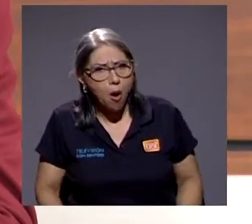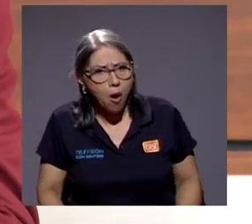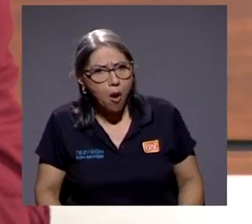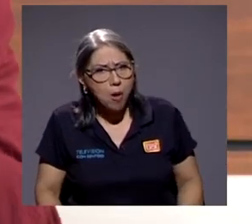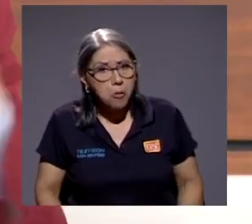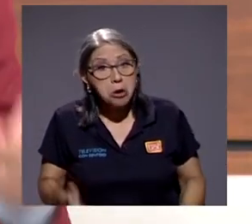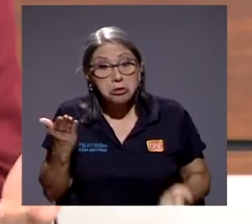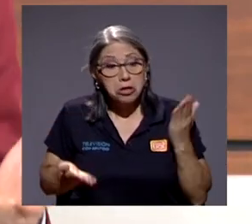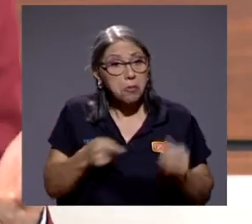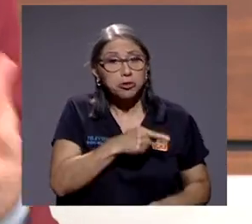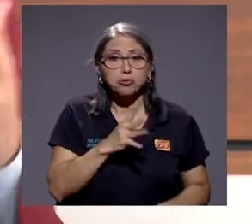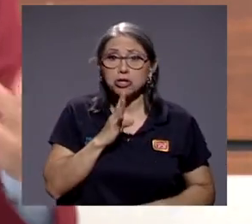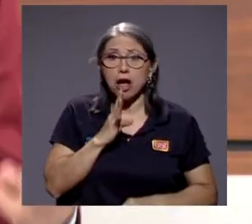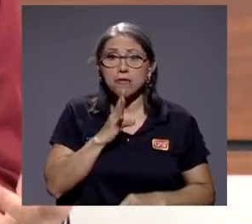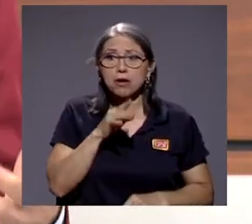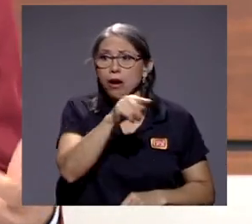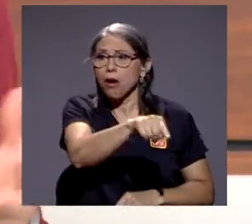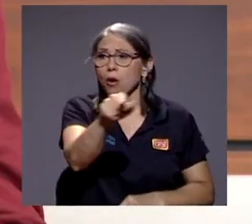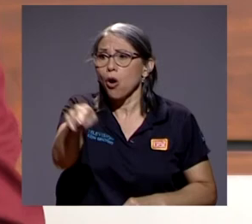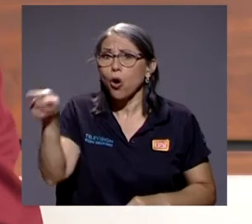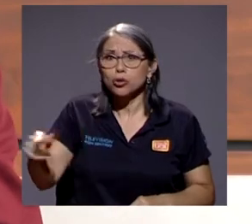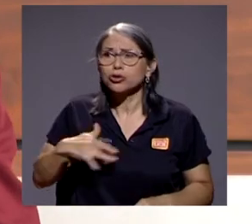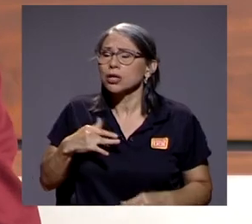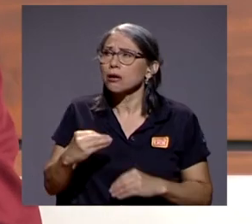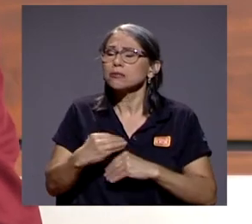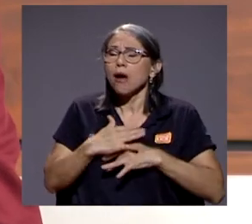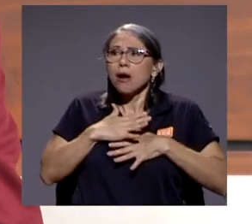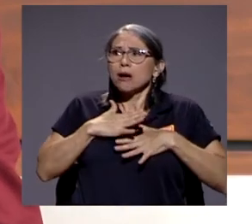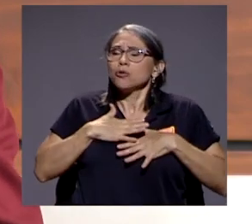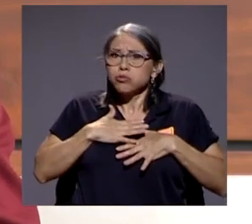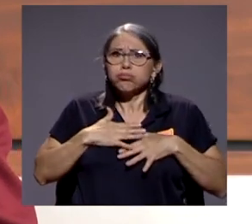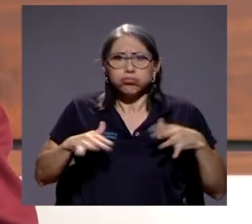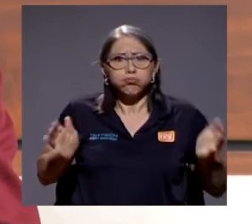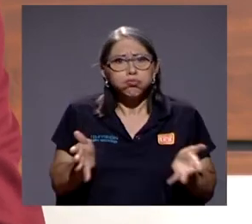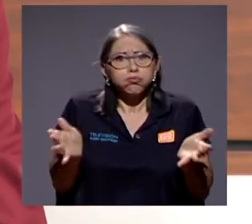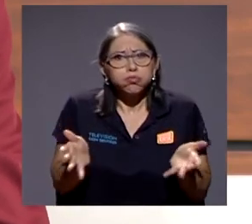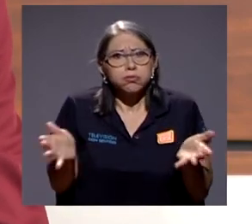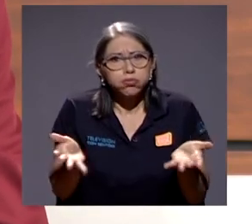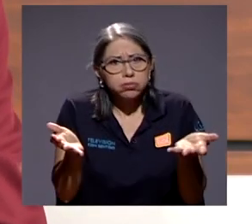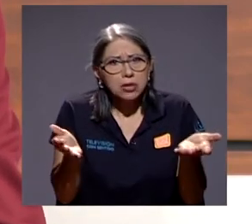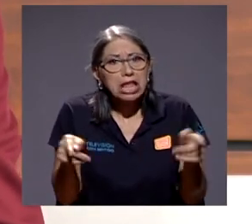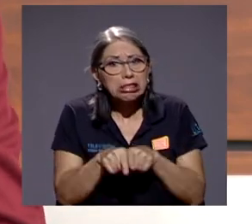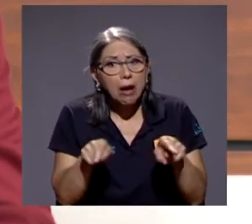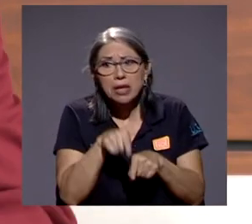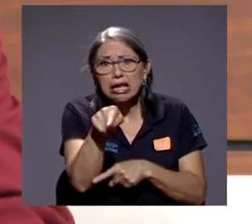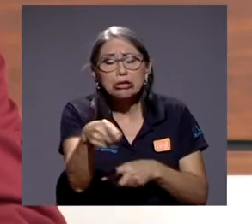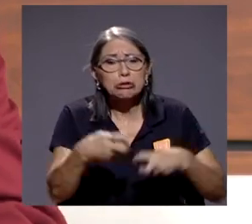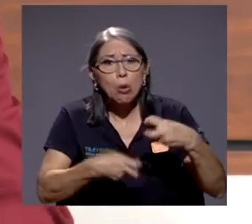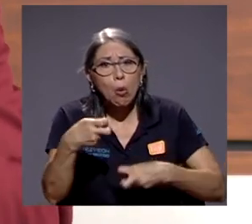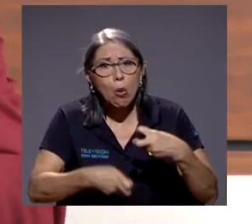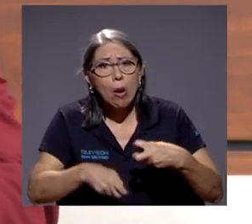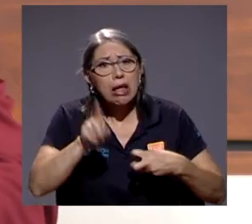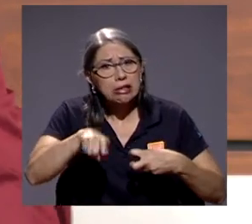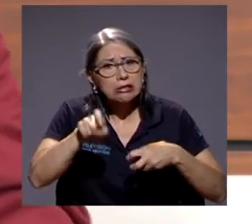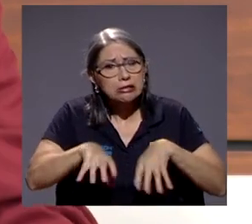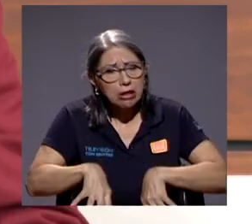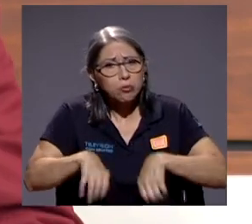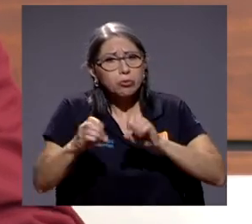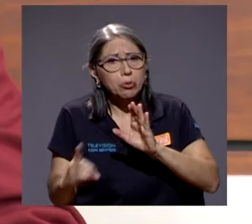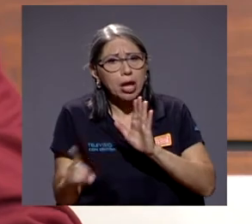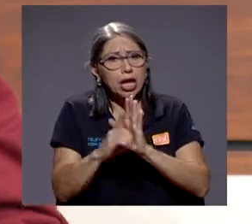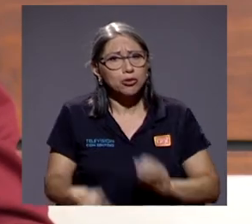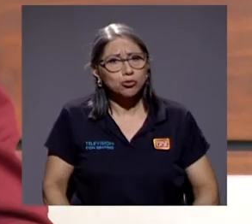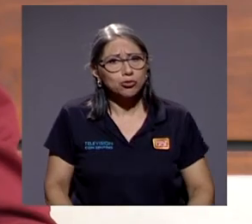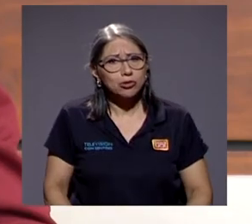inspirador a otros gremios a otros sectores que están siendo afectados y que también tienen que hacer valer sus derechos en el mismo